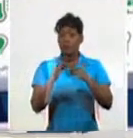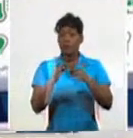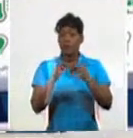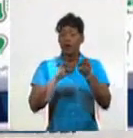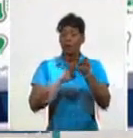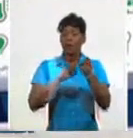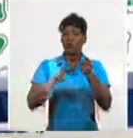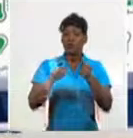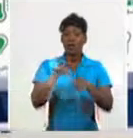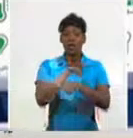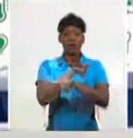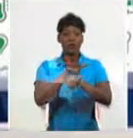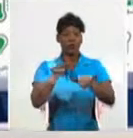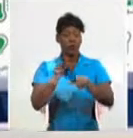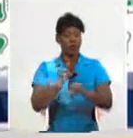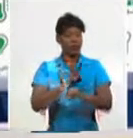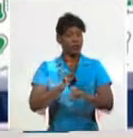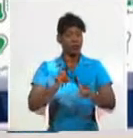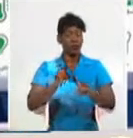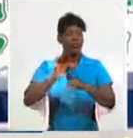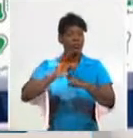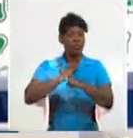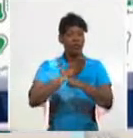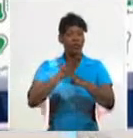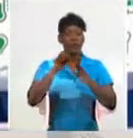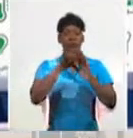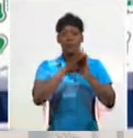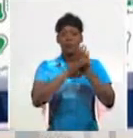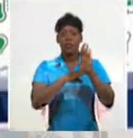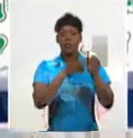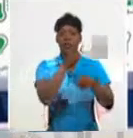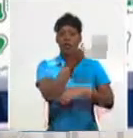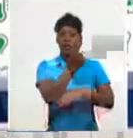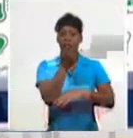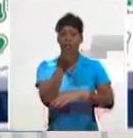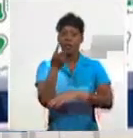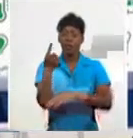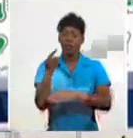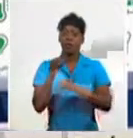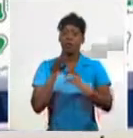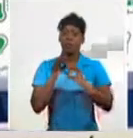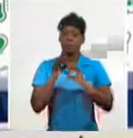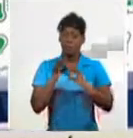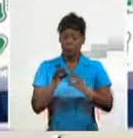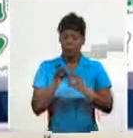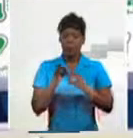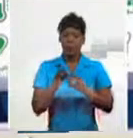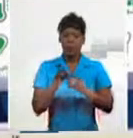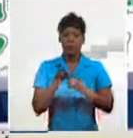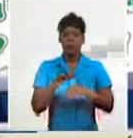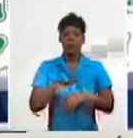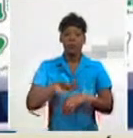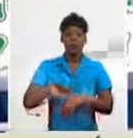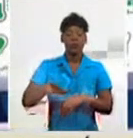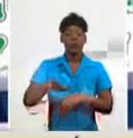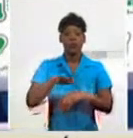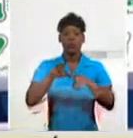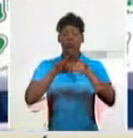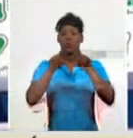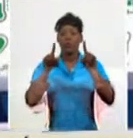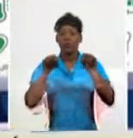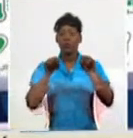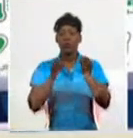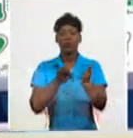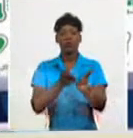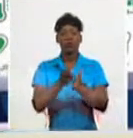ni en el mismo momento, puesto que no todas han mostrado los mismos indicadores ni las mismas incidencias en las estadísticas globales.